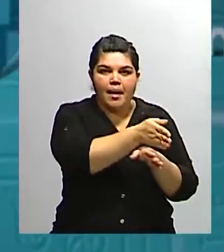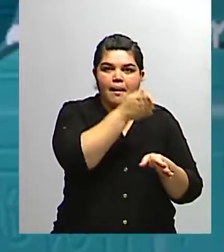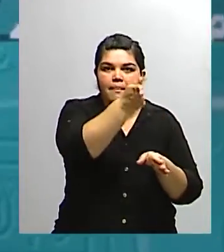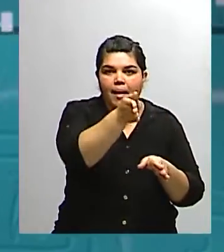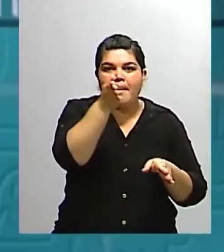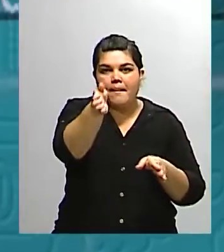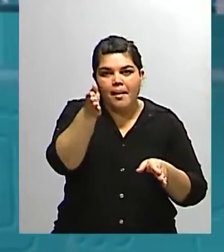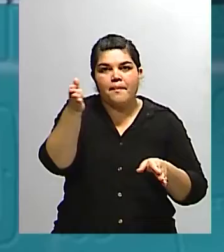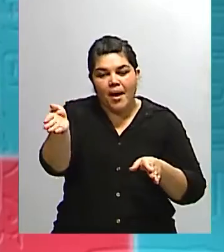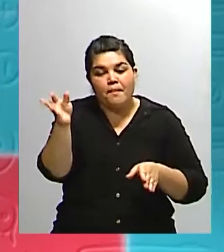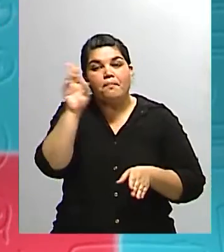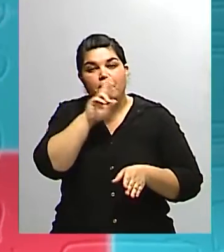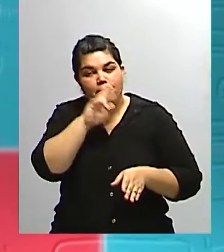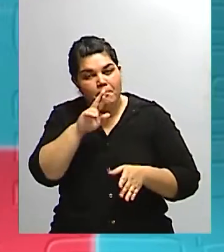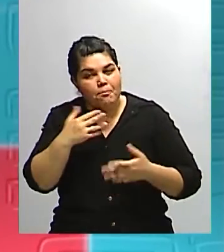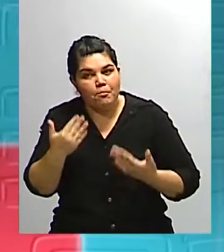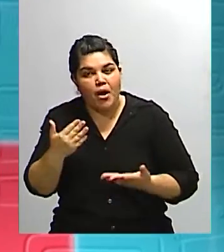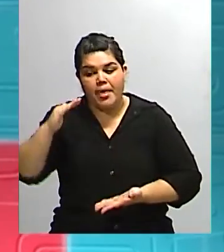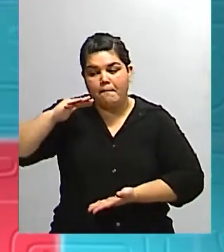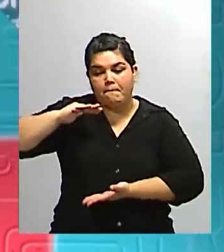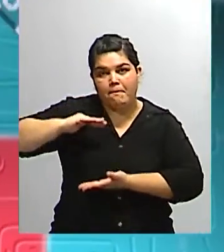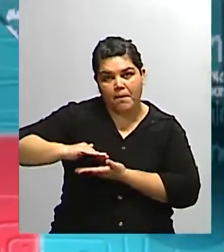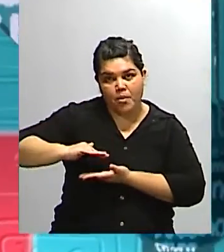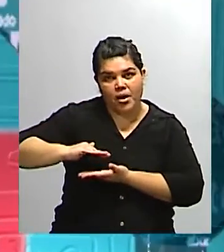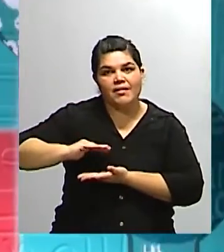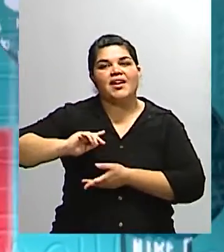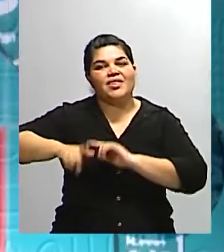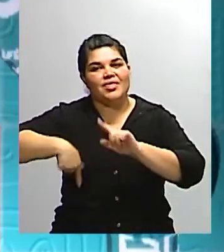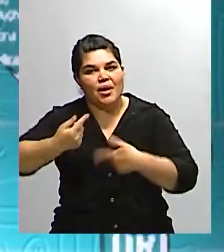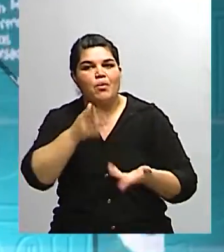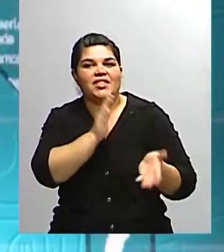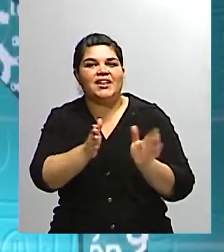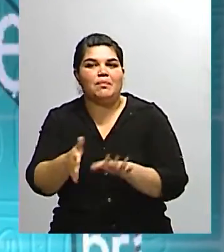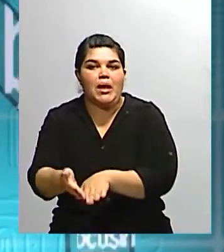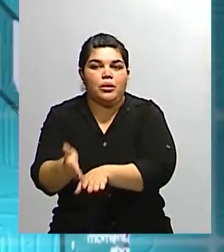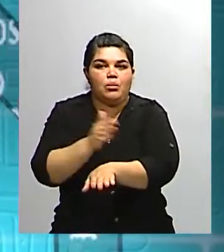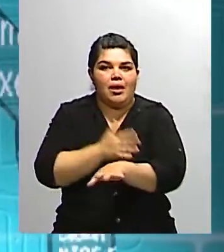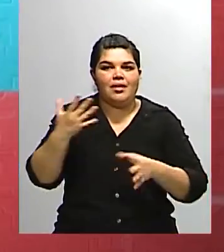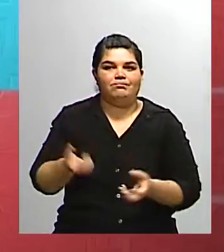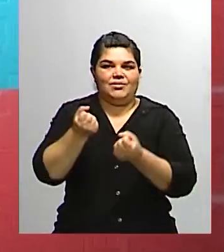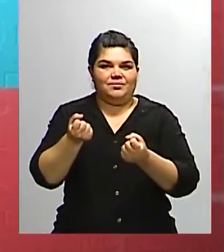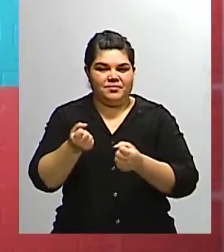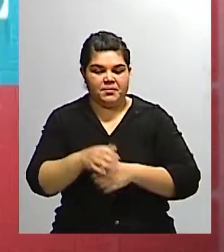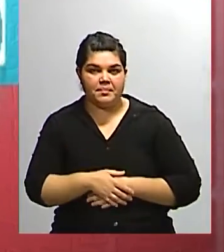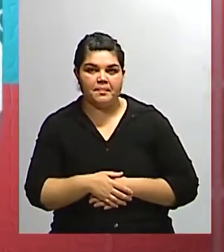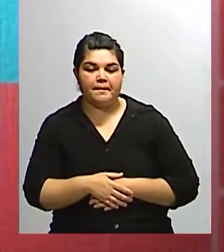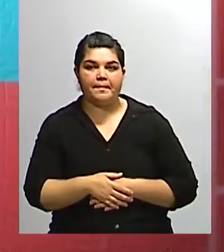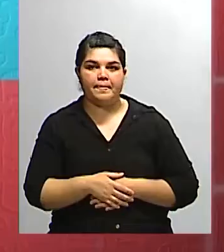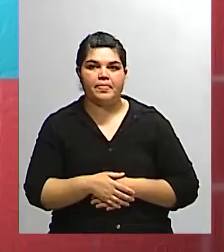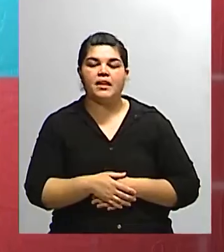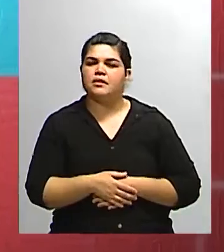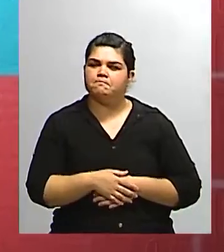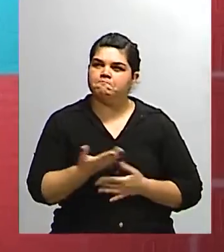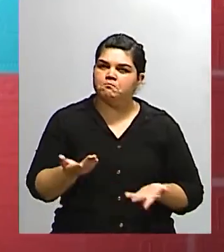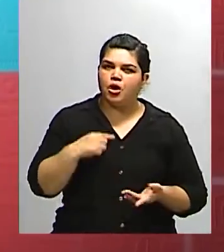mujer puede hacerse la mamografía para acceder a un tratamiento temprano. Doctor, o sea que podríamos decir que